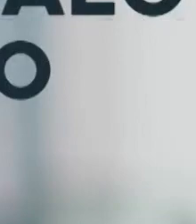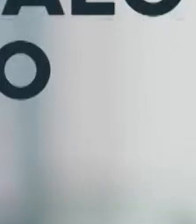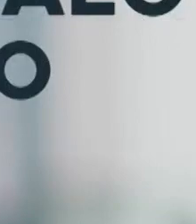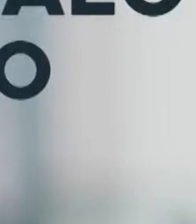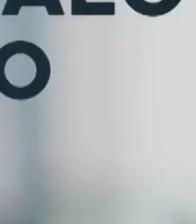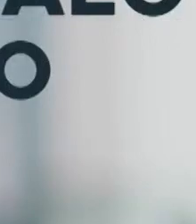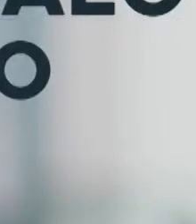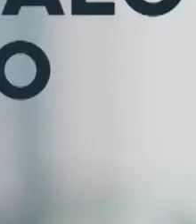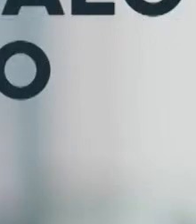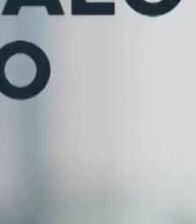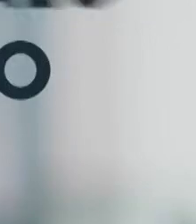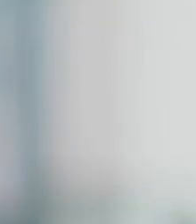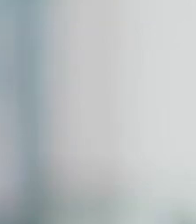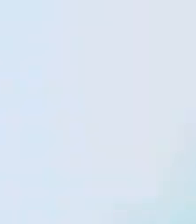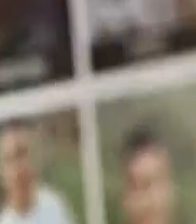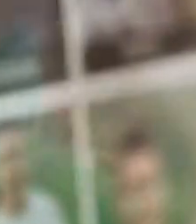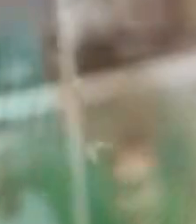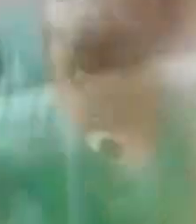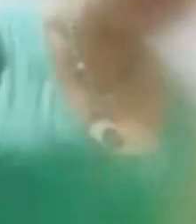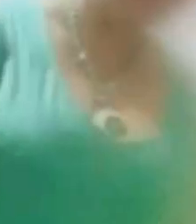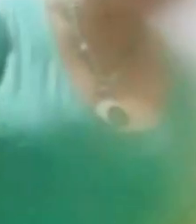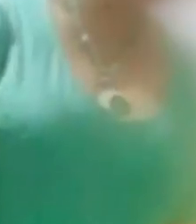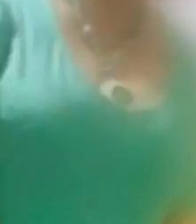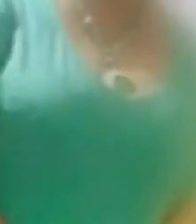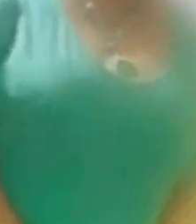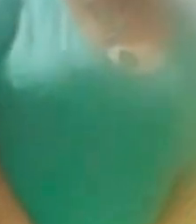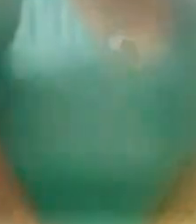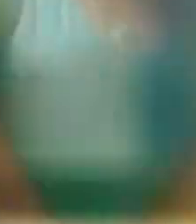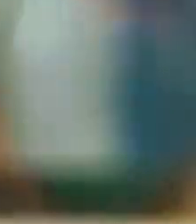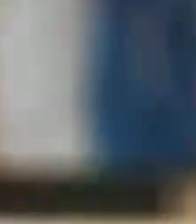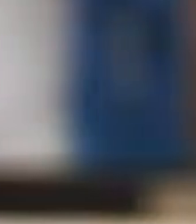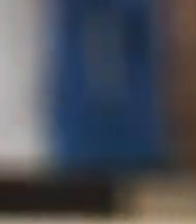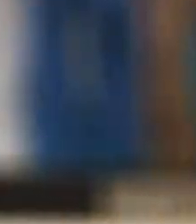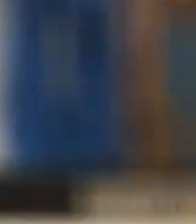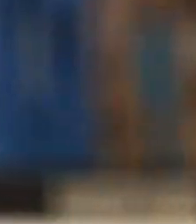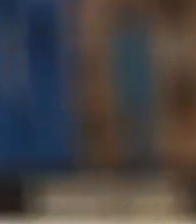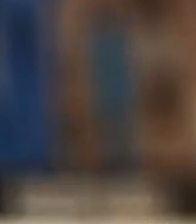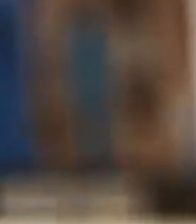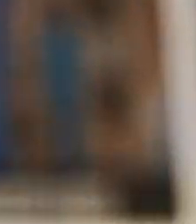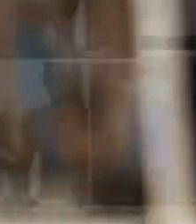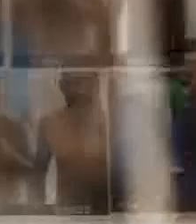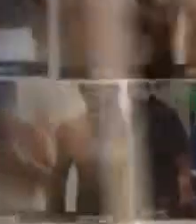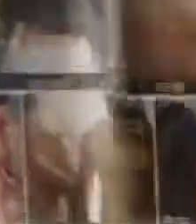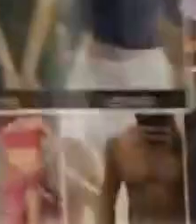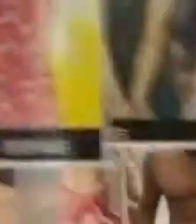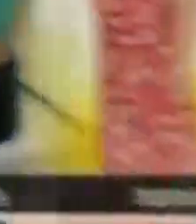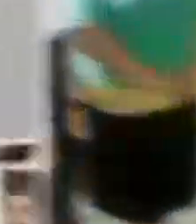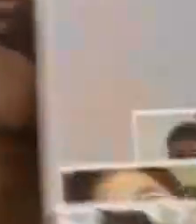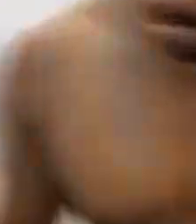mismo. Te sorprenderás con los resultados. Clínica Medco. Llame ya.